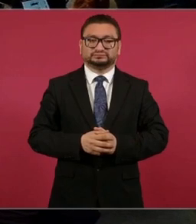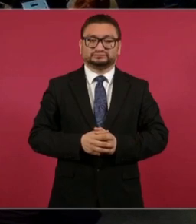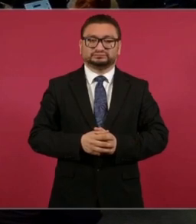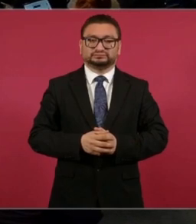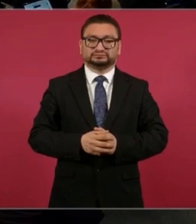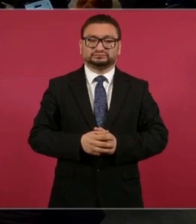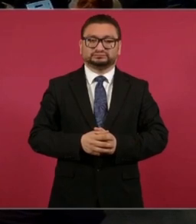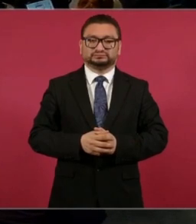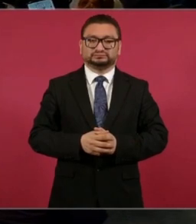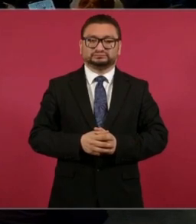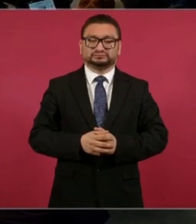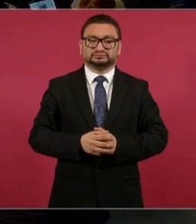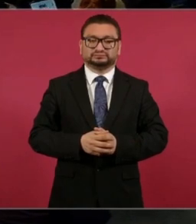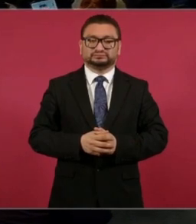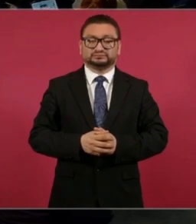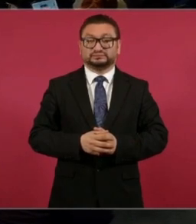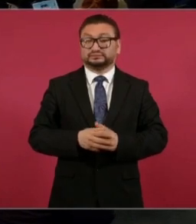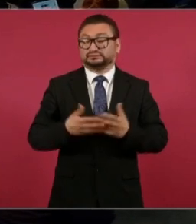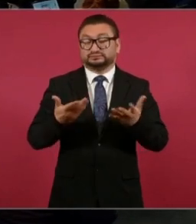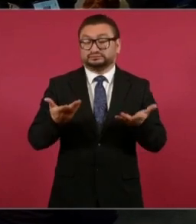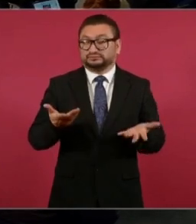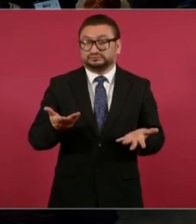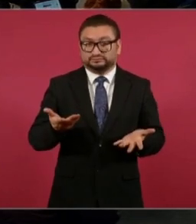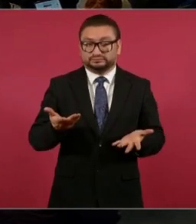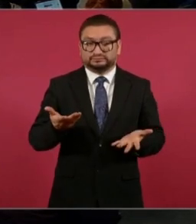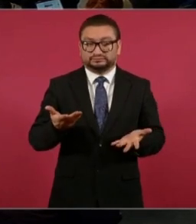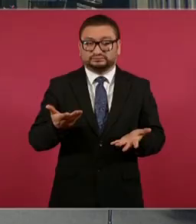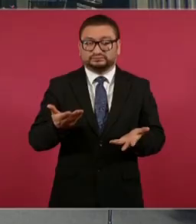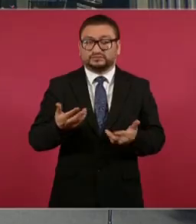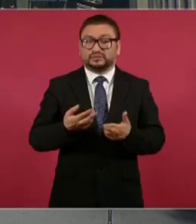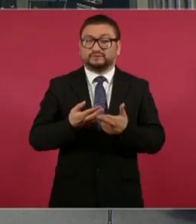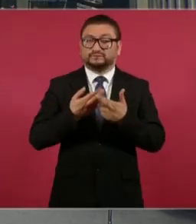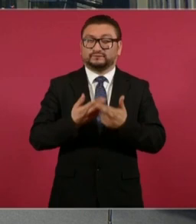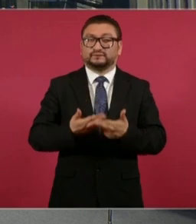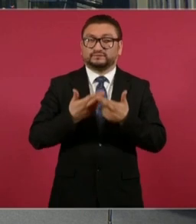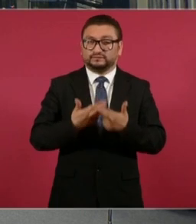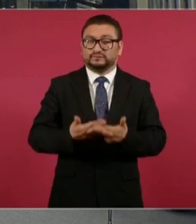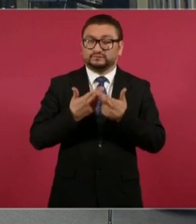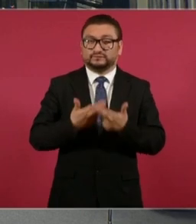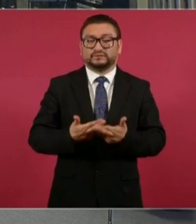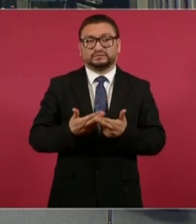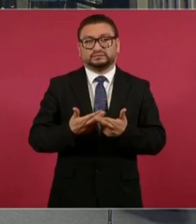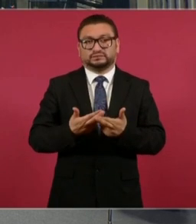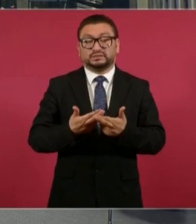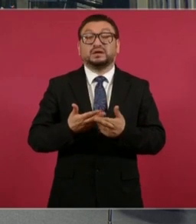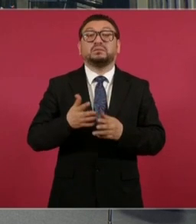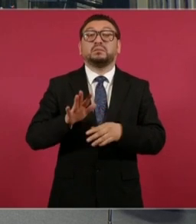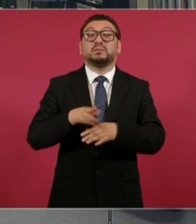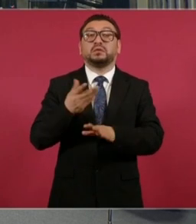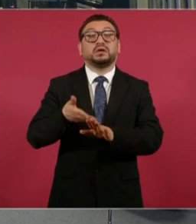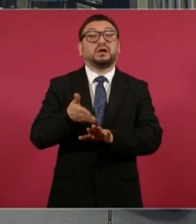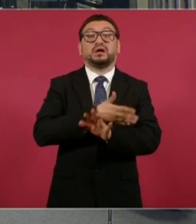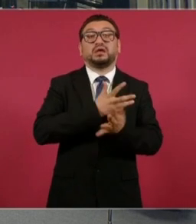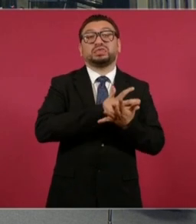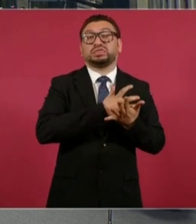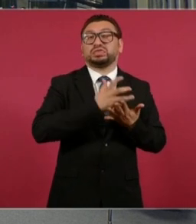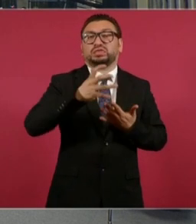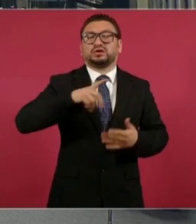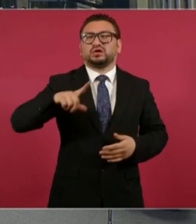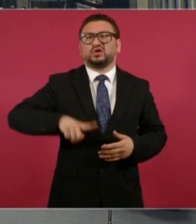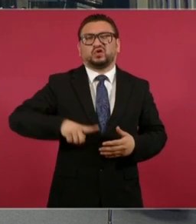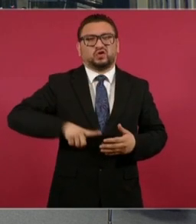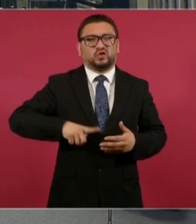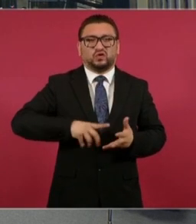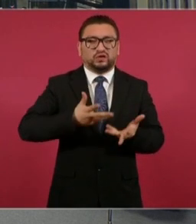puede es que era un exceso el gobierno estaba